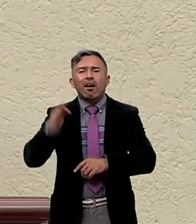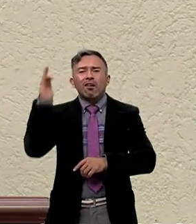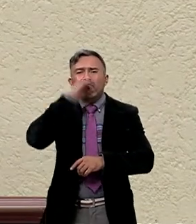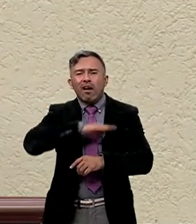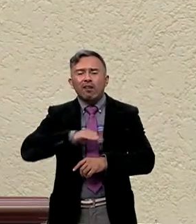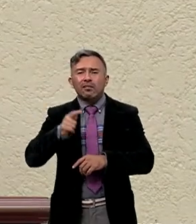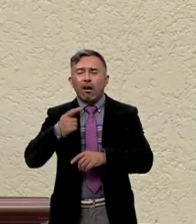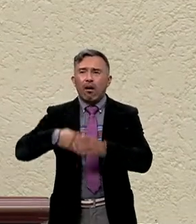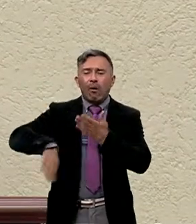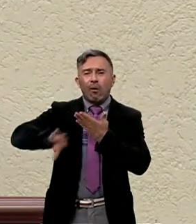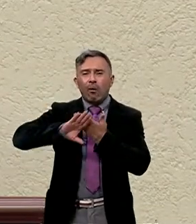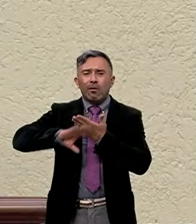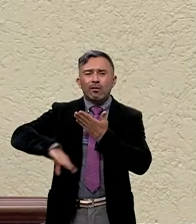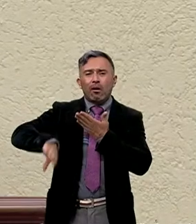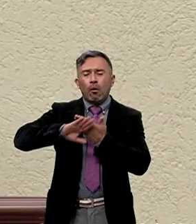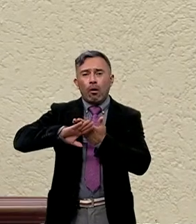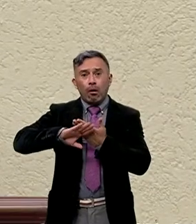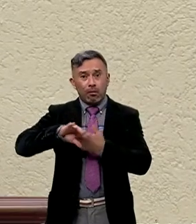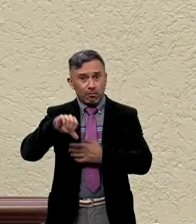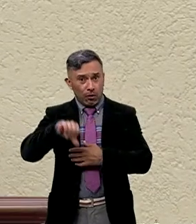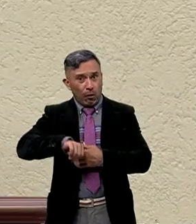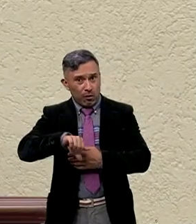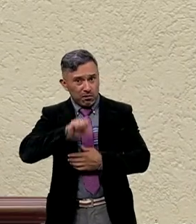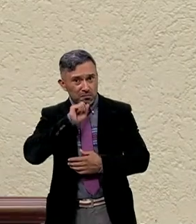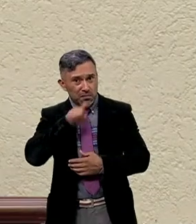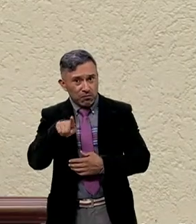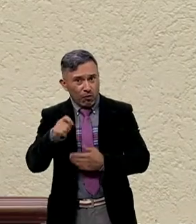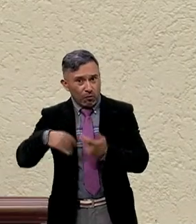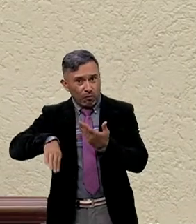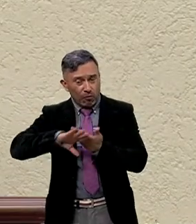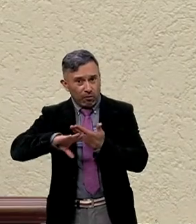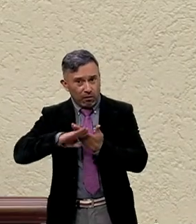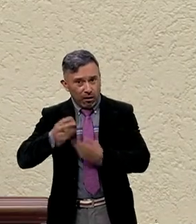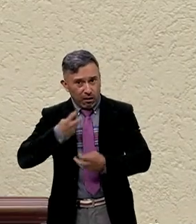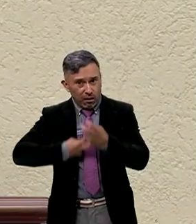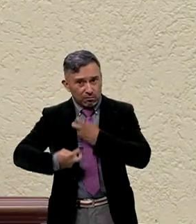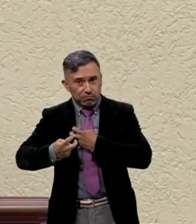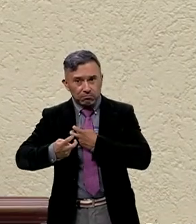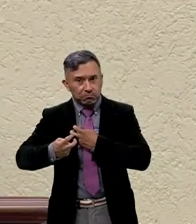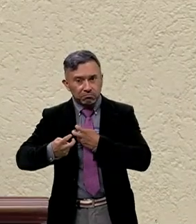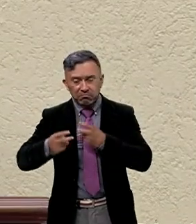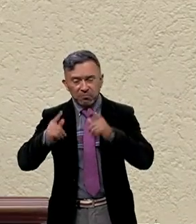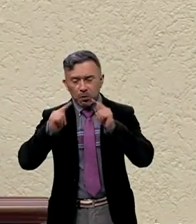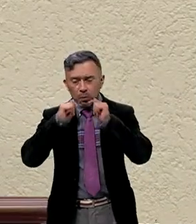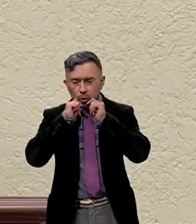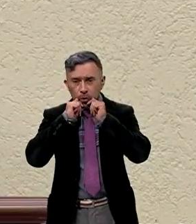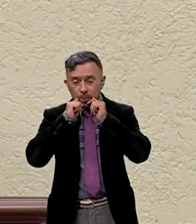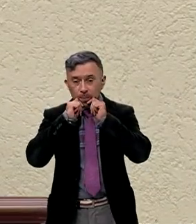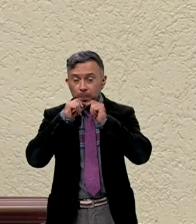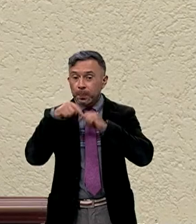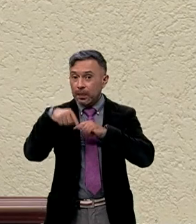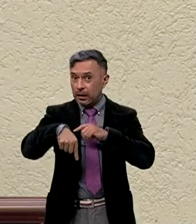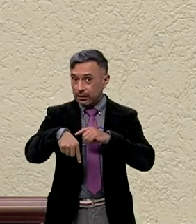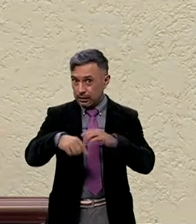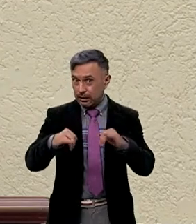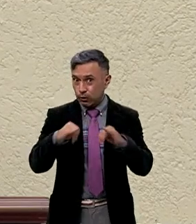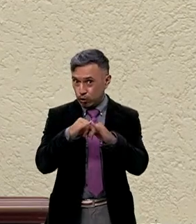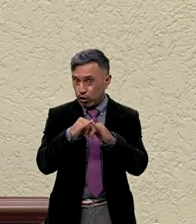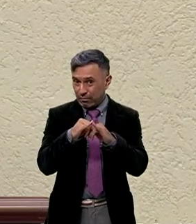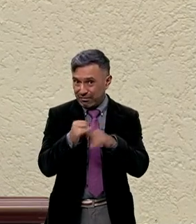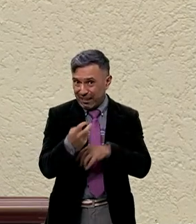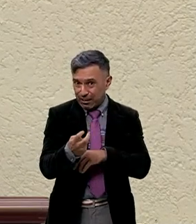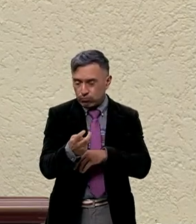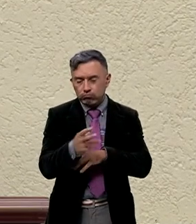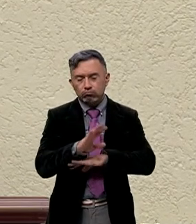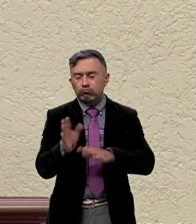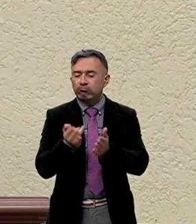nuestra incluso el día de hoy esta institución más allá de todo ello ha refrendado